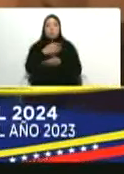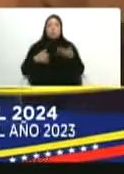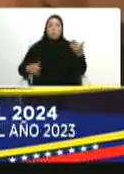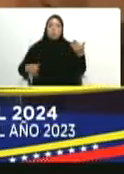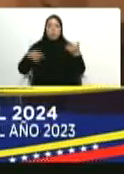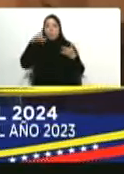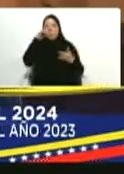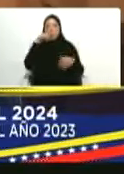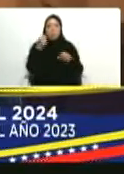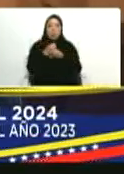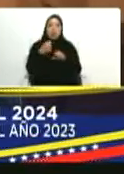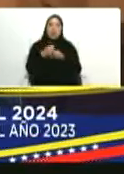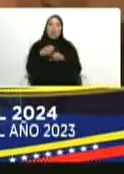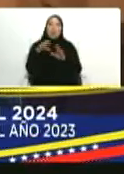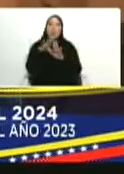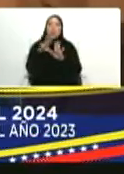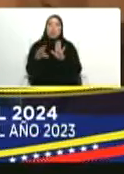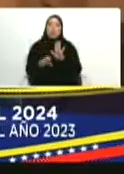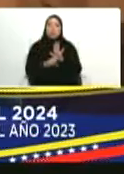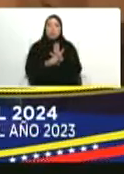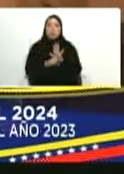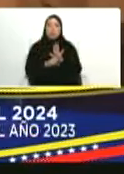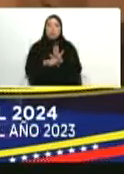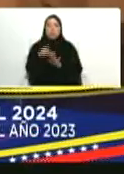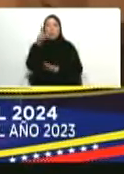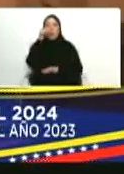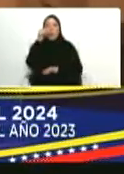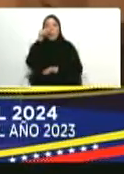la Sala Constitucional, doctor